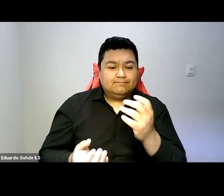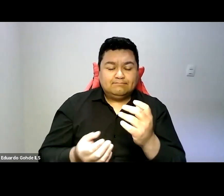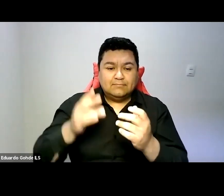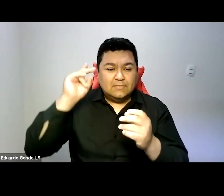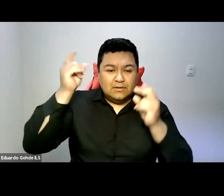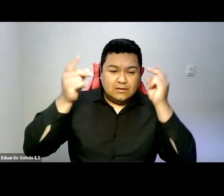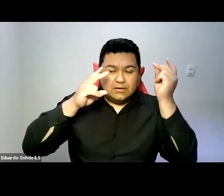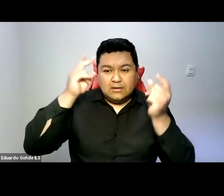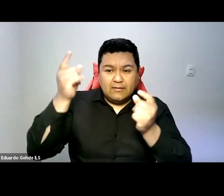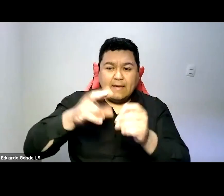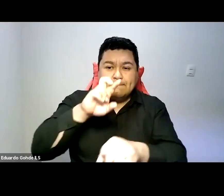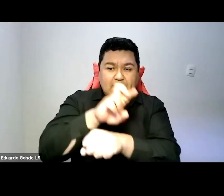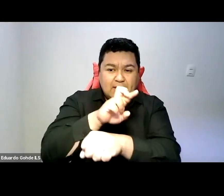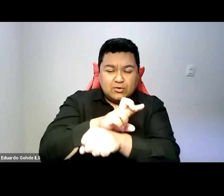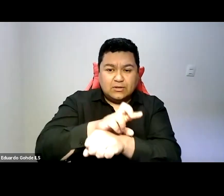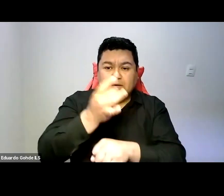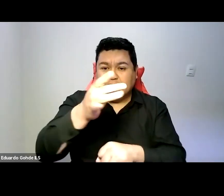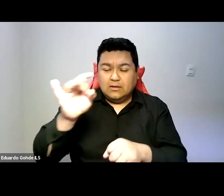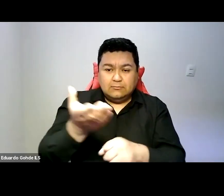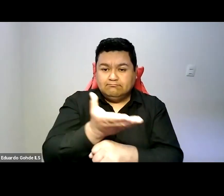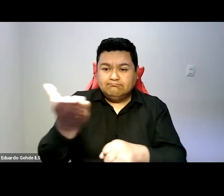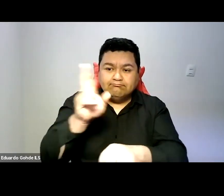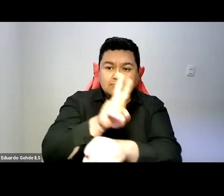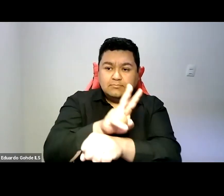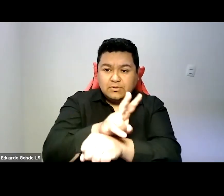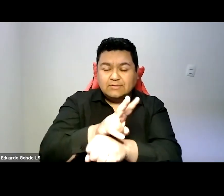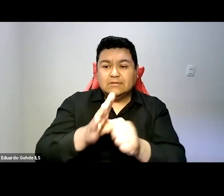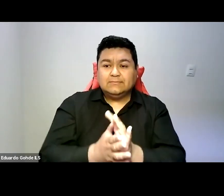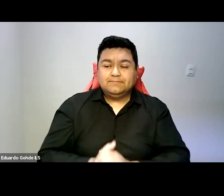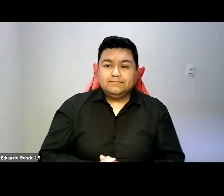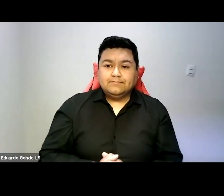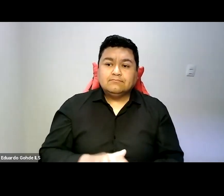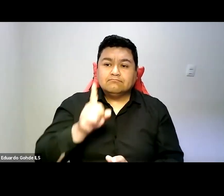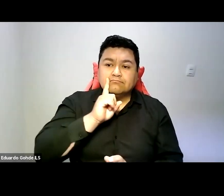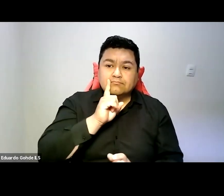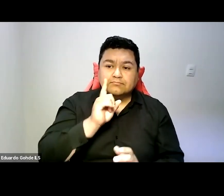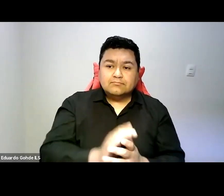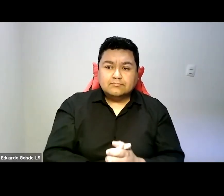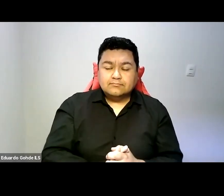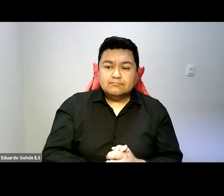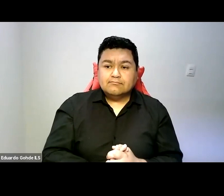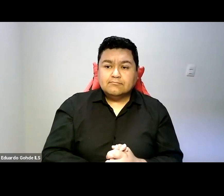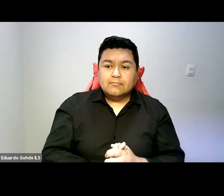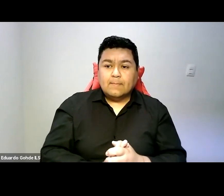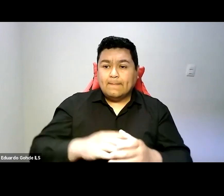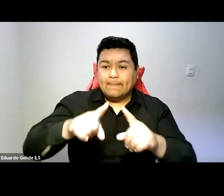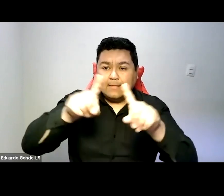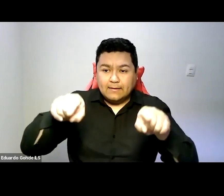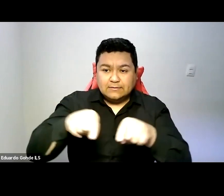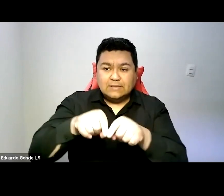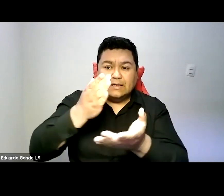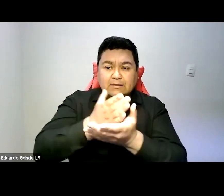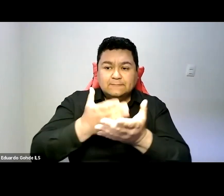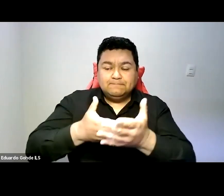ustedes como profesores y profesoras ha ido levantando desde la sala de clases.